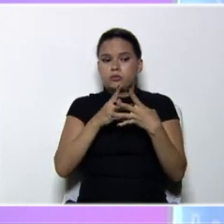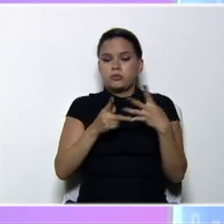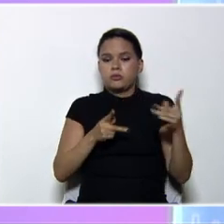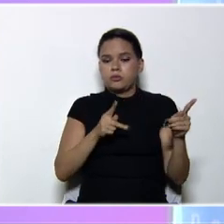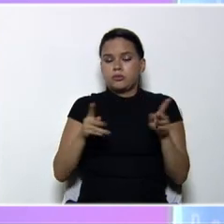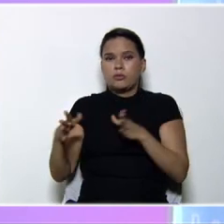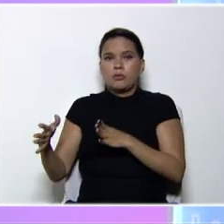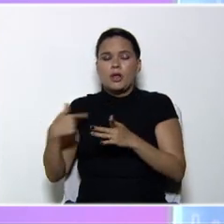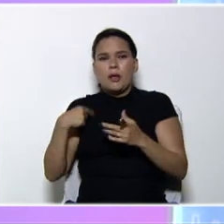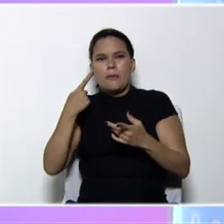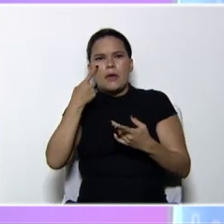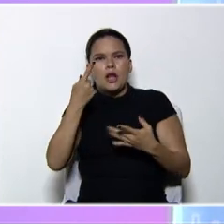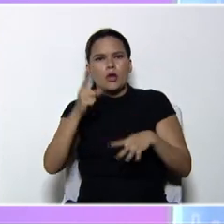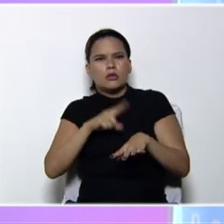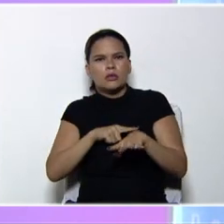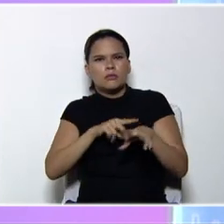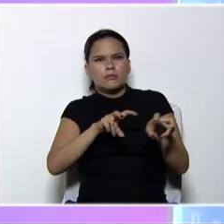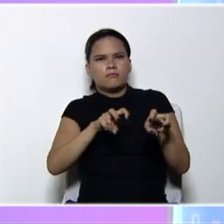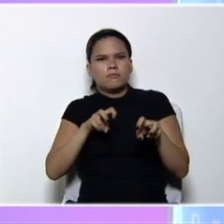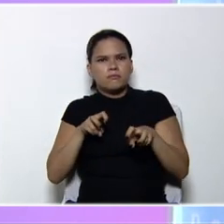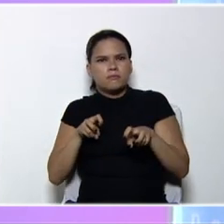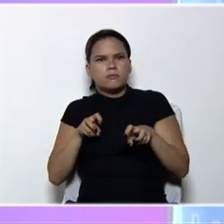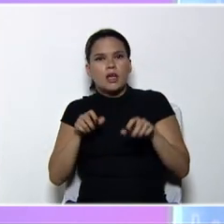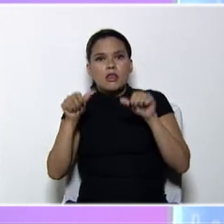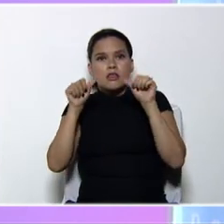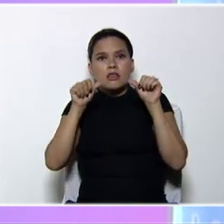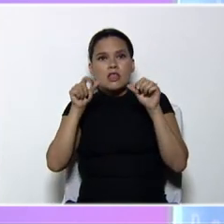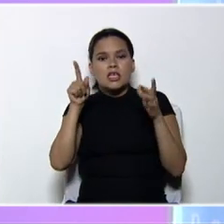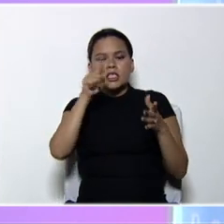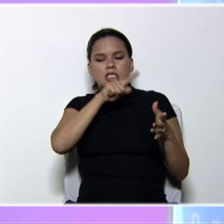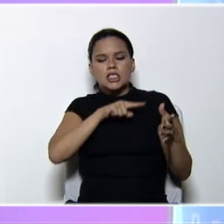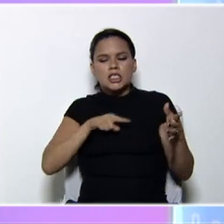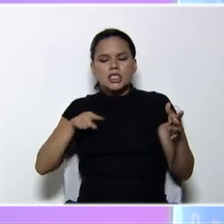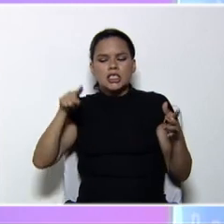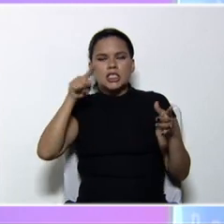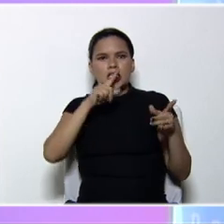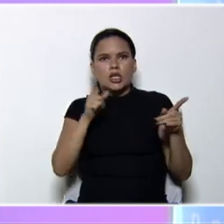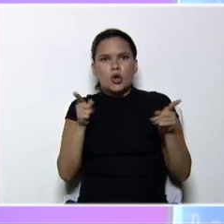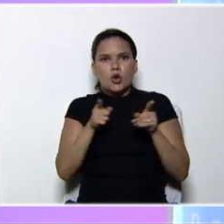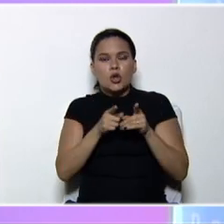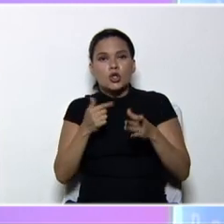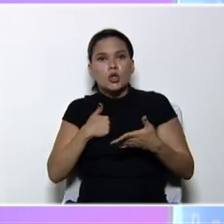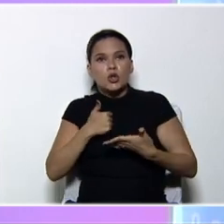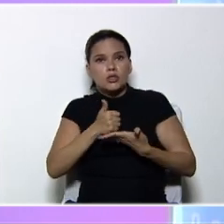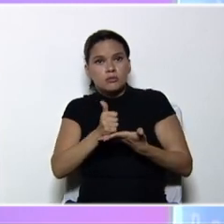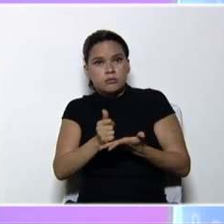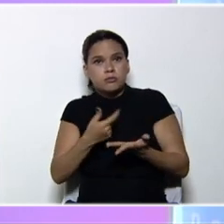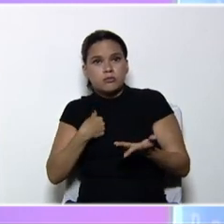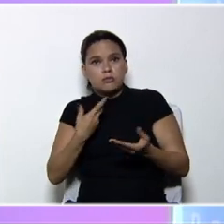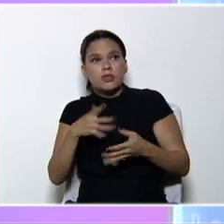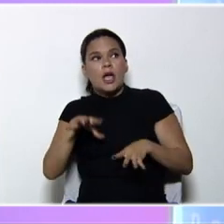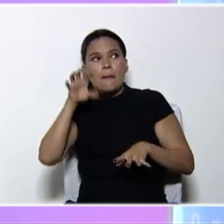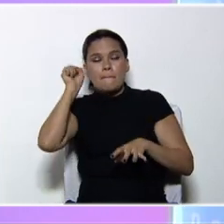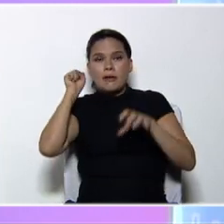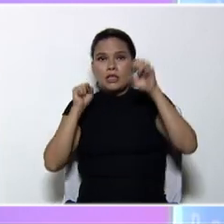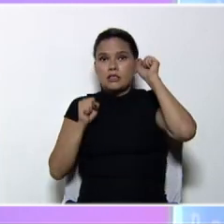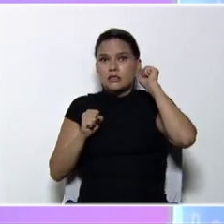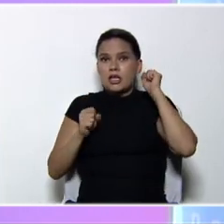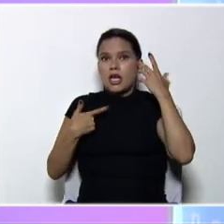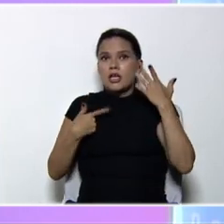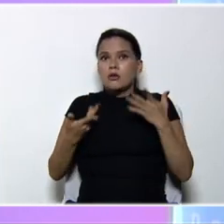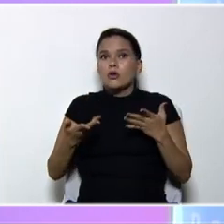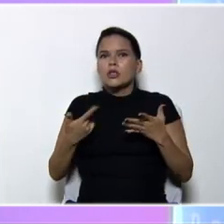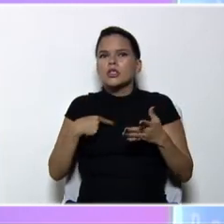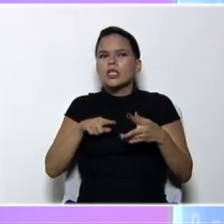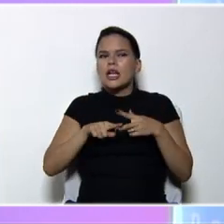cosecha en los cultivos de ciclo corto. Esta aplicación nos permite crear entornos dinámicos e interactivos de aprendizaje, ubicándose entre